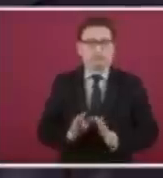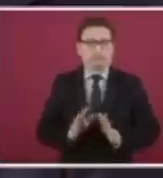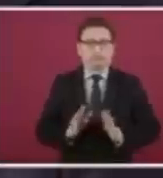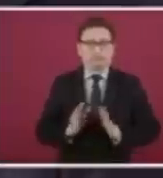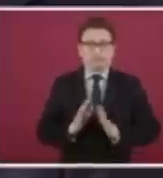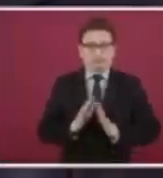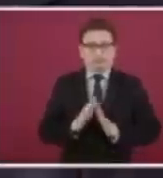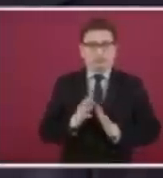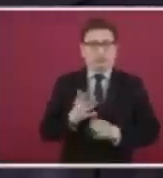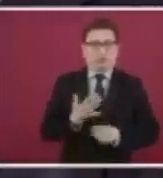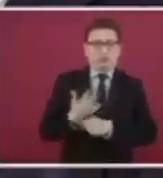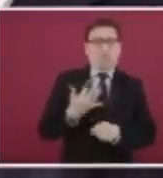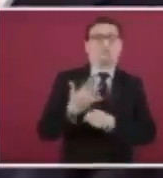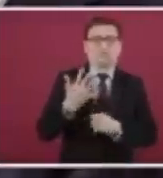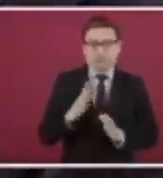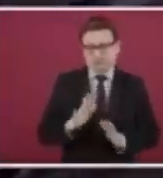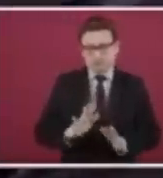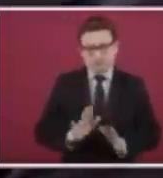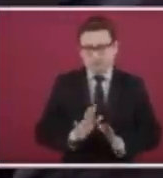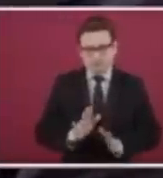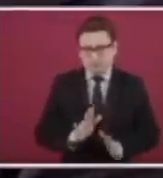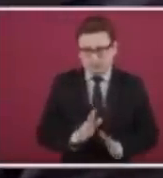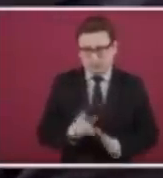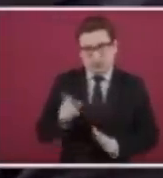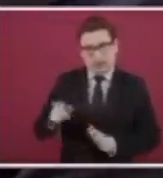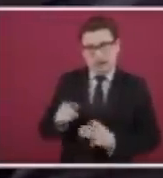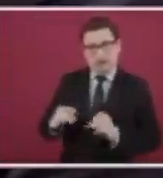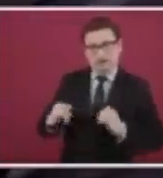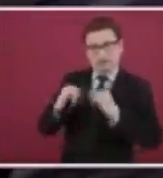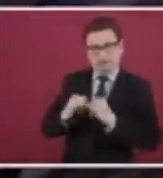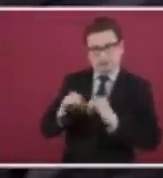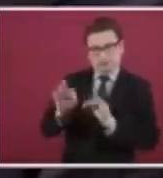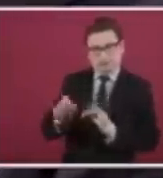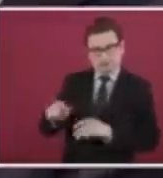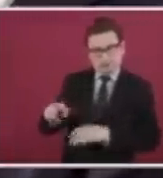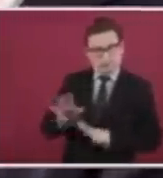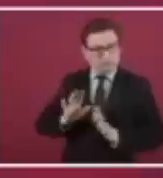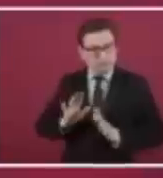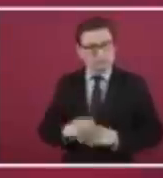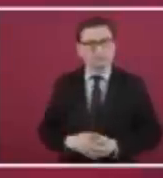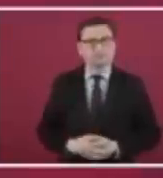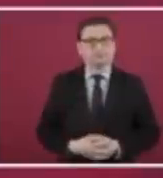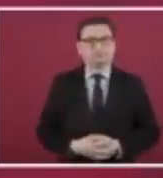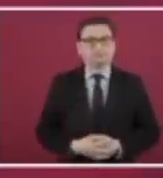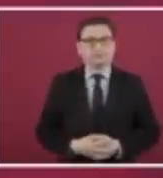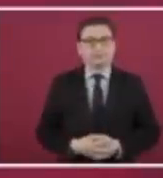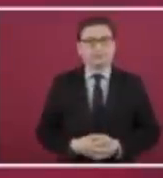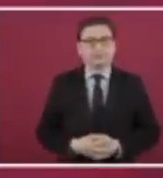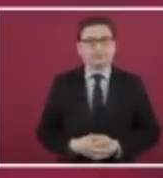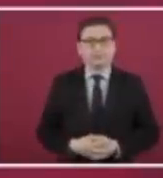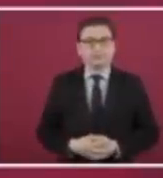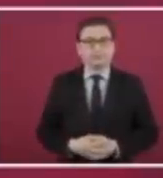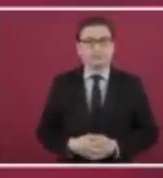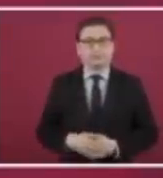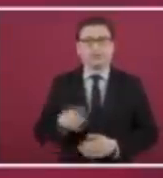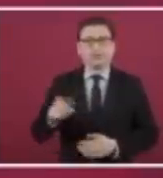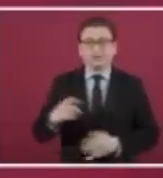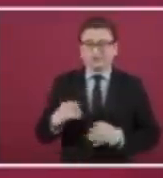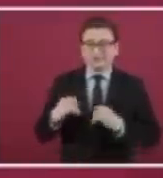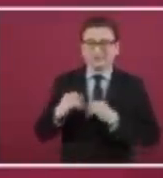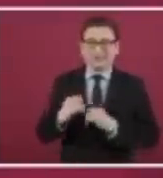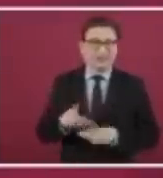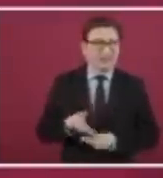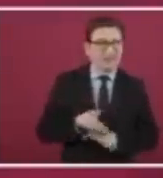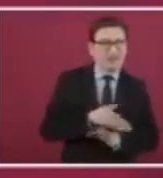torpedear a una institución que estaba muy descompuesta,